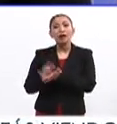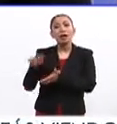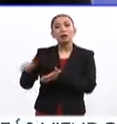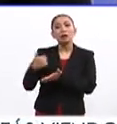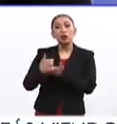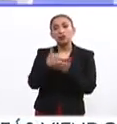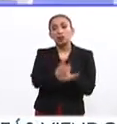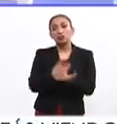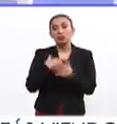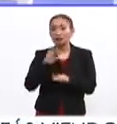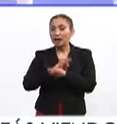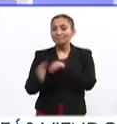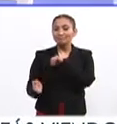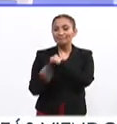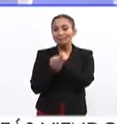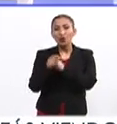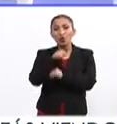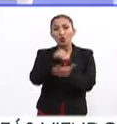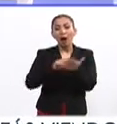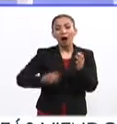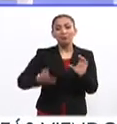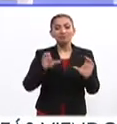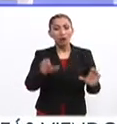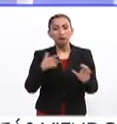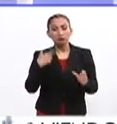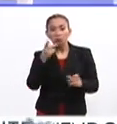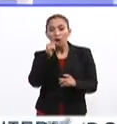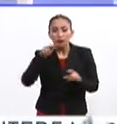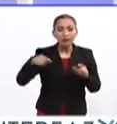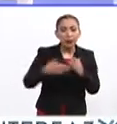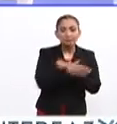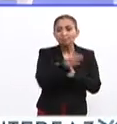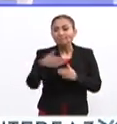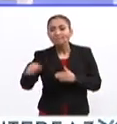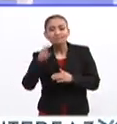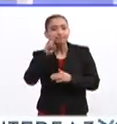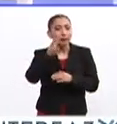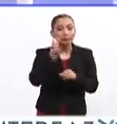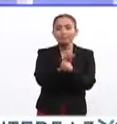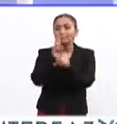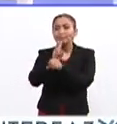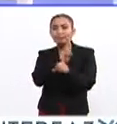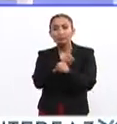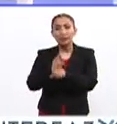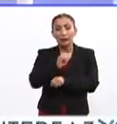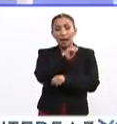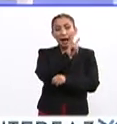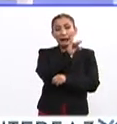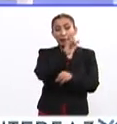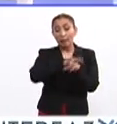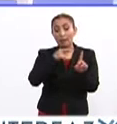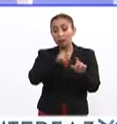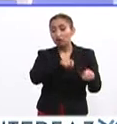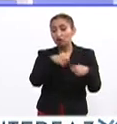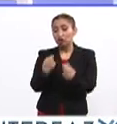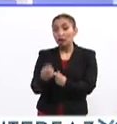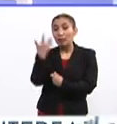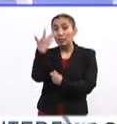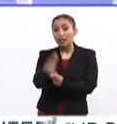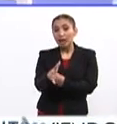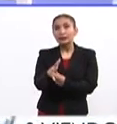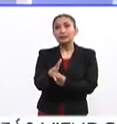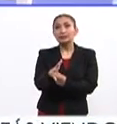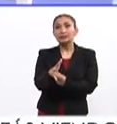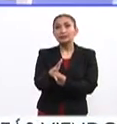nos permitió blindar esas zonas con operativos, con recorridos. La alcaldía de forma particular pues nos asignó 10 potros que